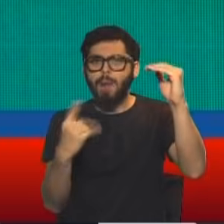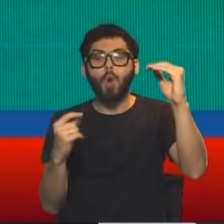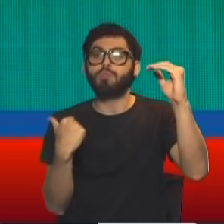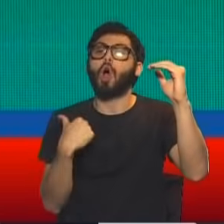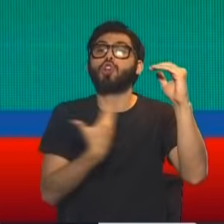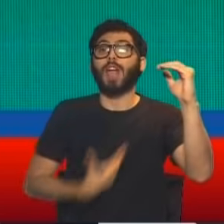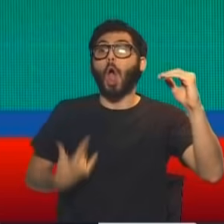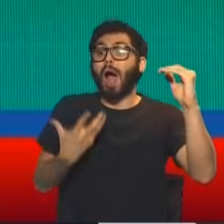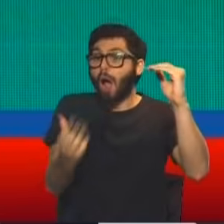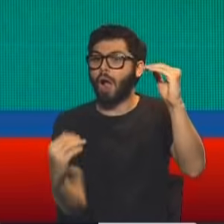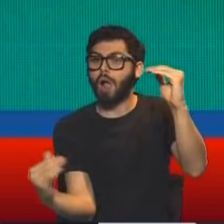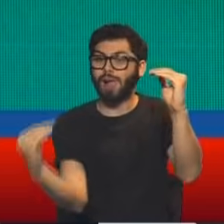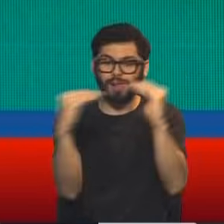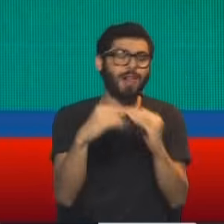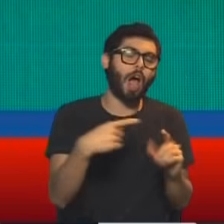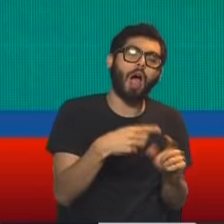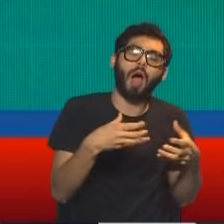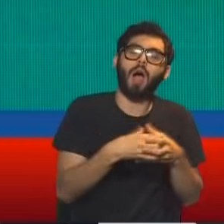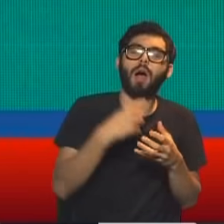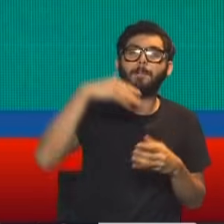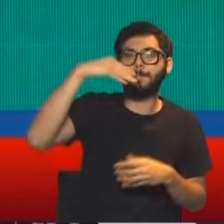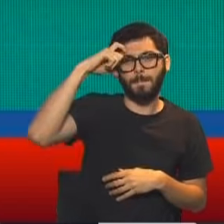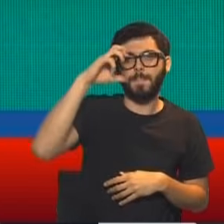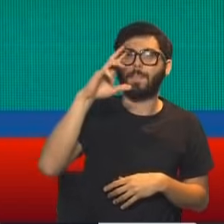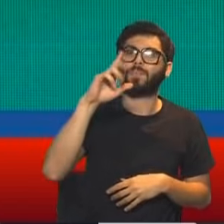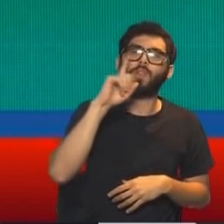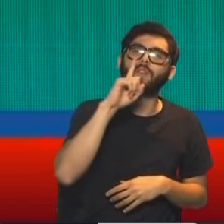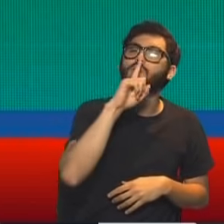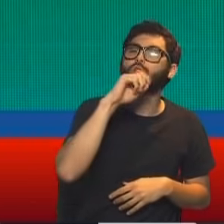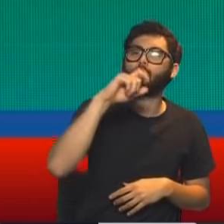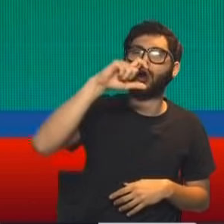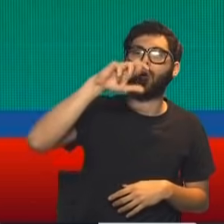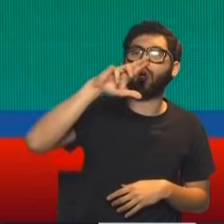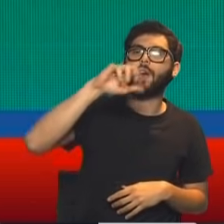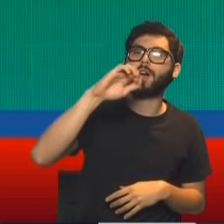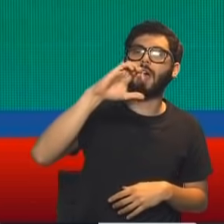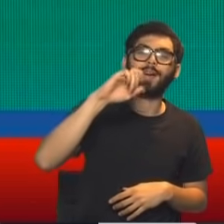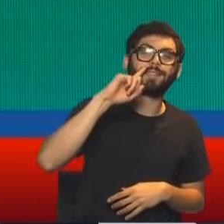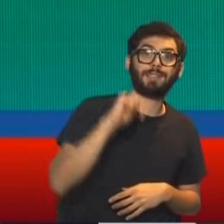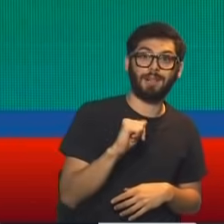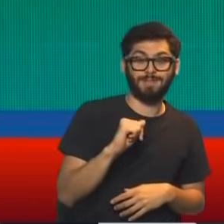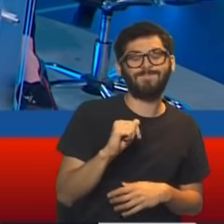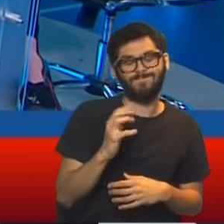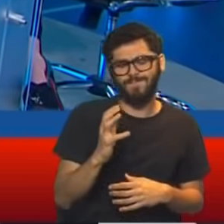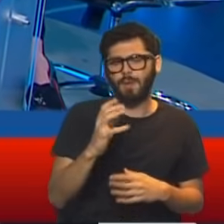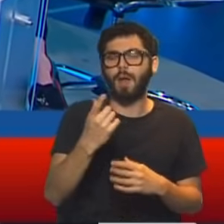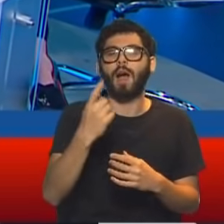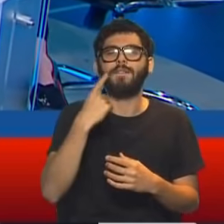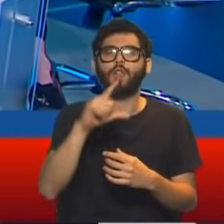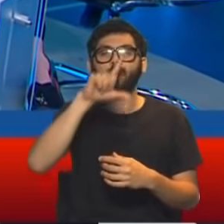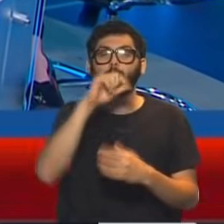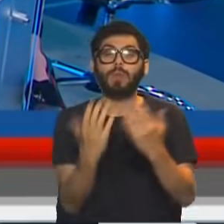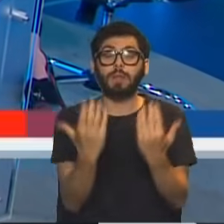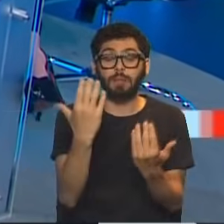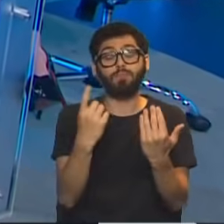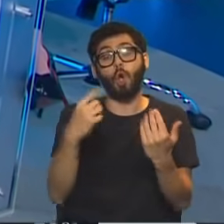lo que estamos discutiendo, básicamente, los dos modelos que estamos discutiendo. Vamos a compartir una serie de tweets, porque, bueno, sobre esto se dijo mucho durante la